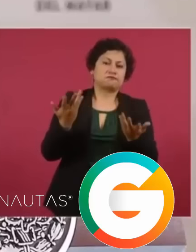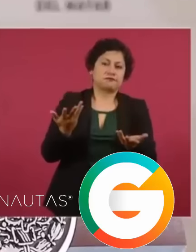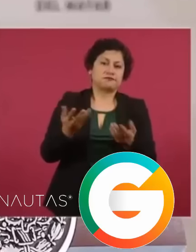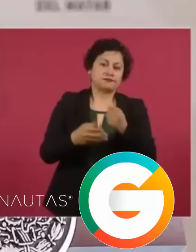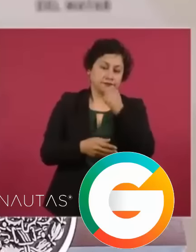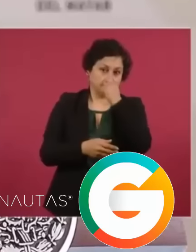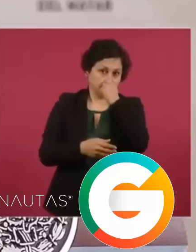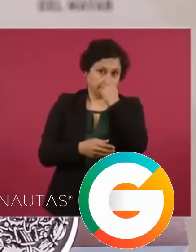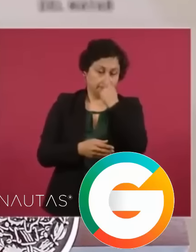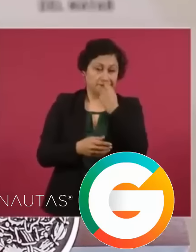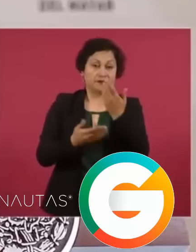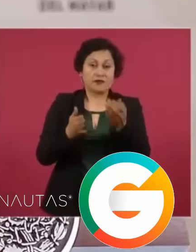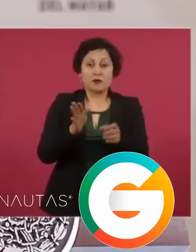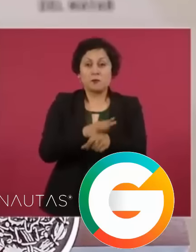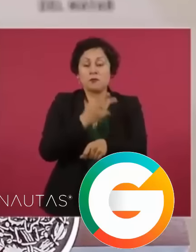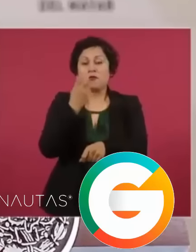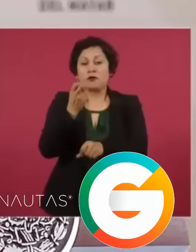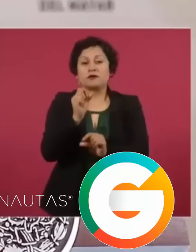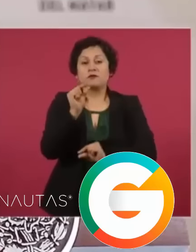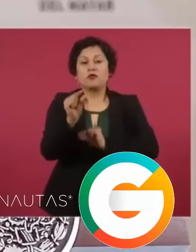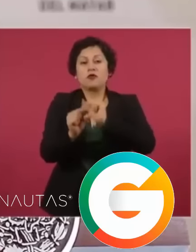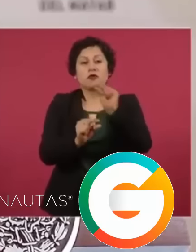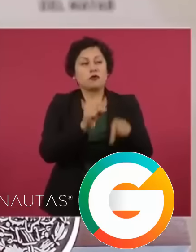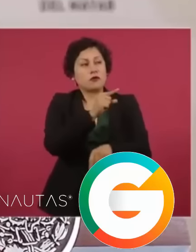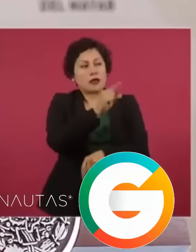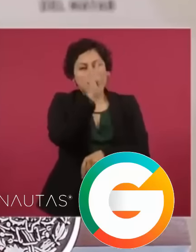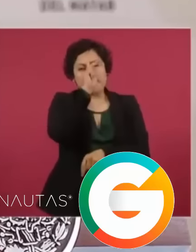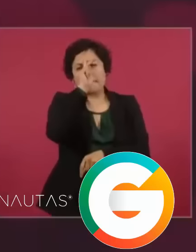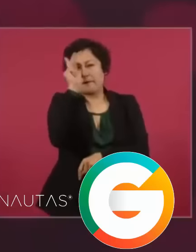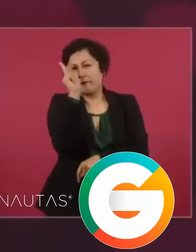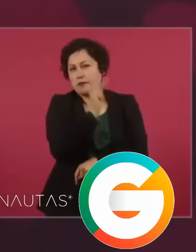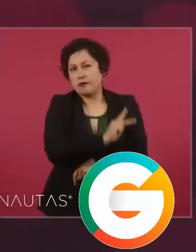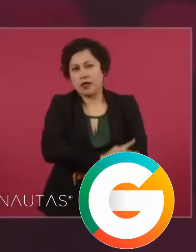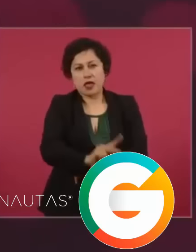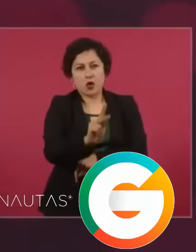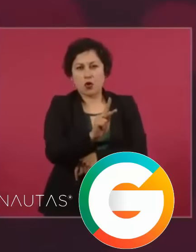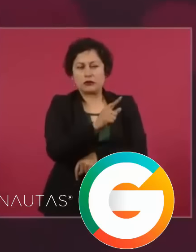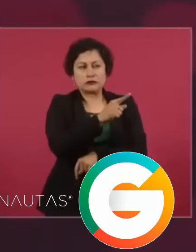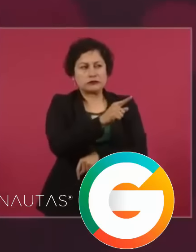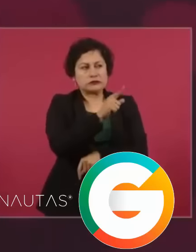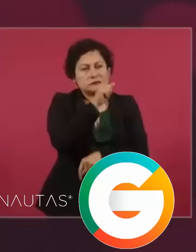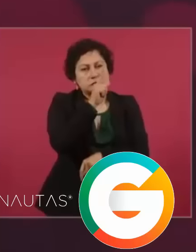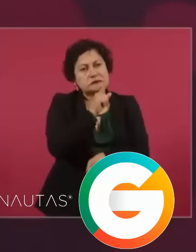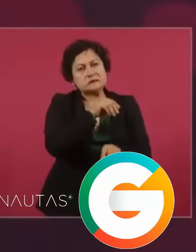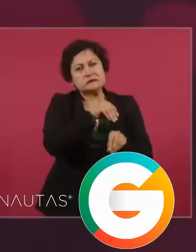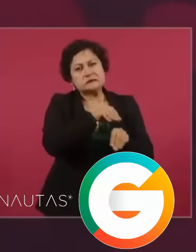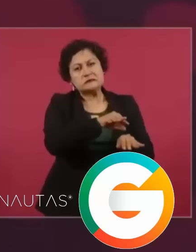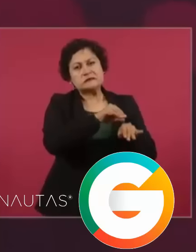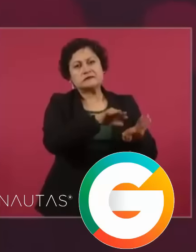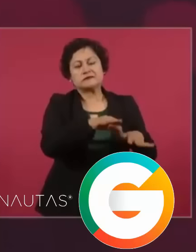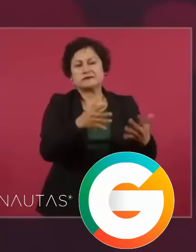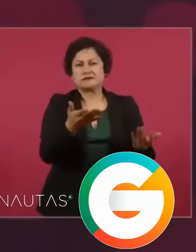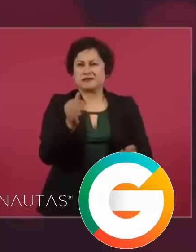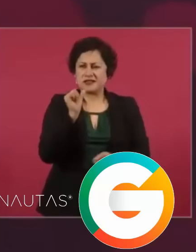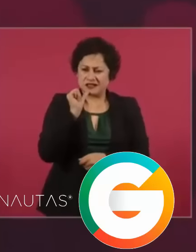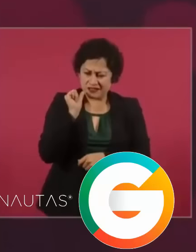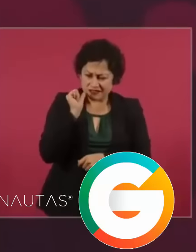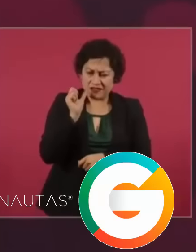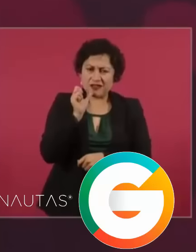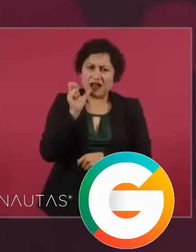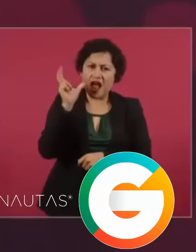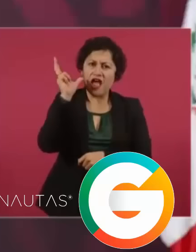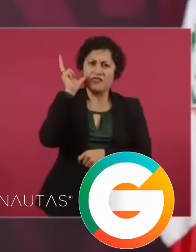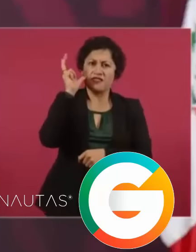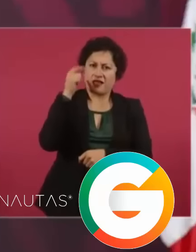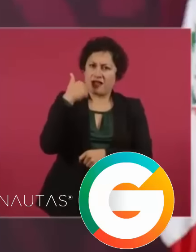enseñan más el cobre. Ayer, antier, estaba lloviendo, que hasta el expresidente, bueno, no